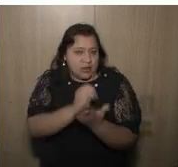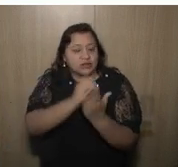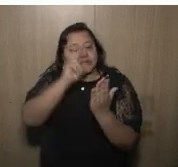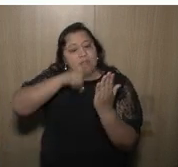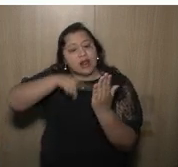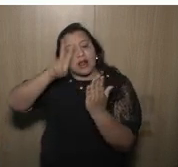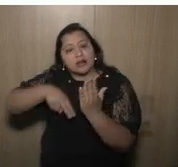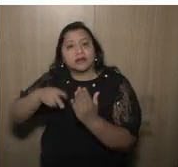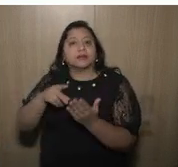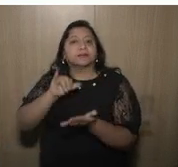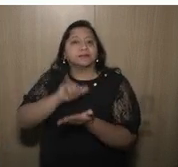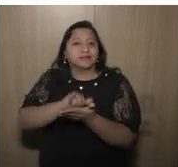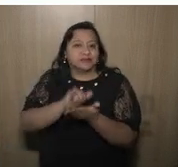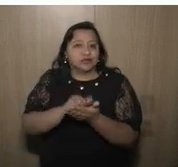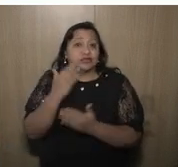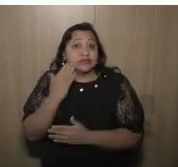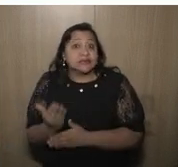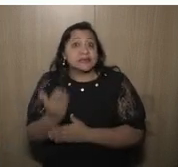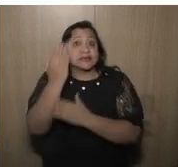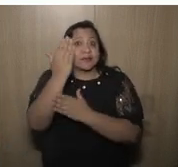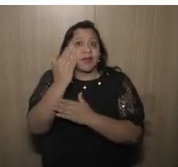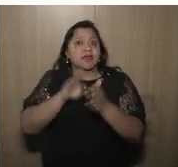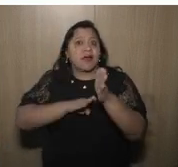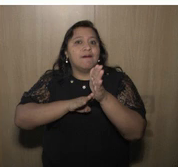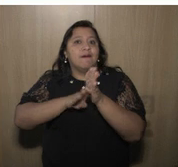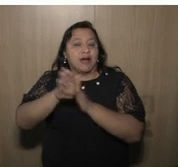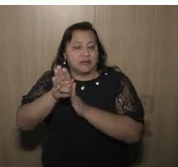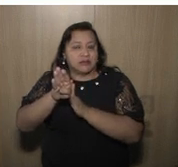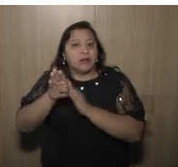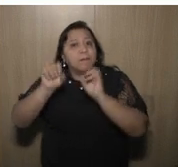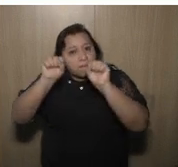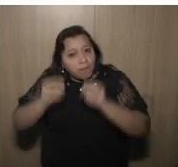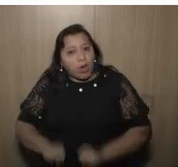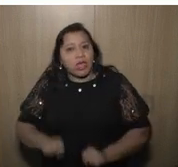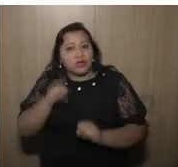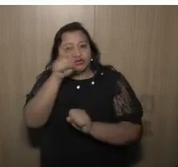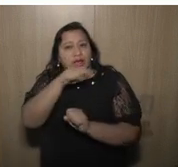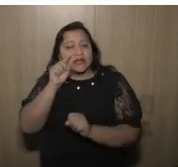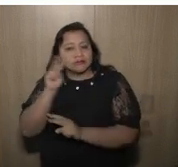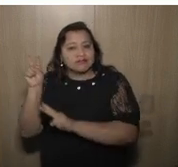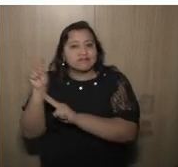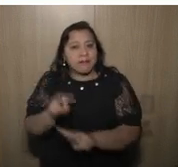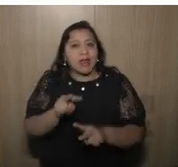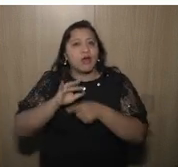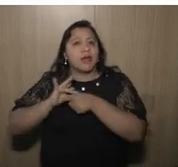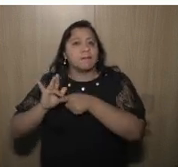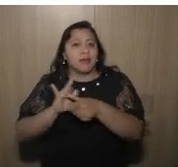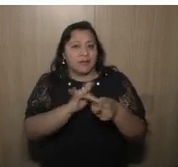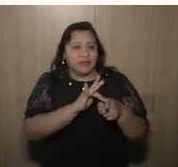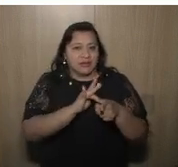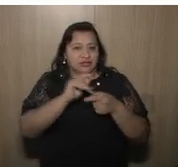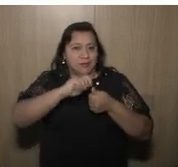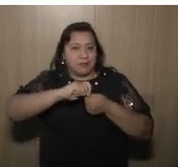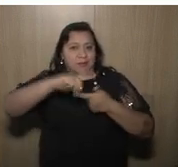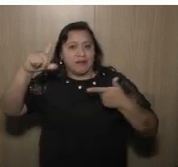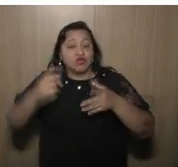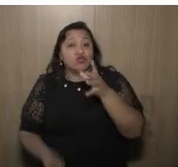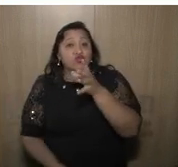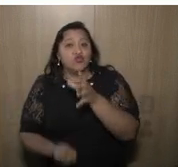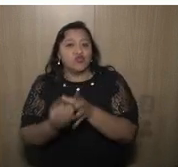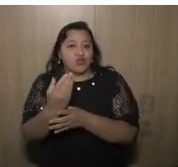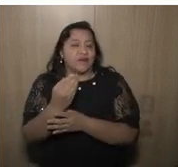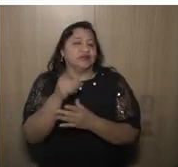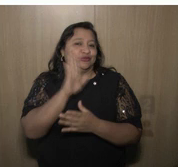lo que respecta a los beneficios y avances que han podido identificar con la implementación de la plataforma Nuevo